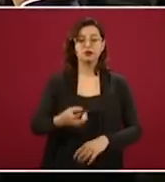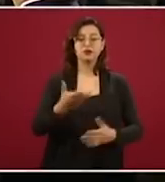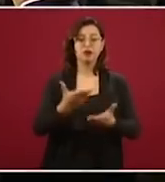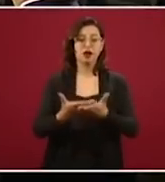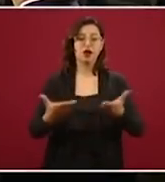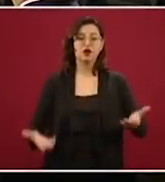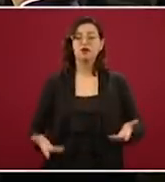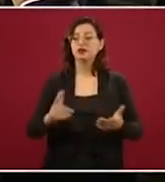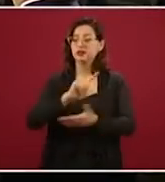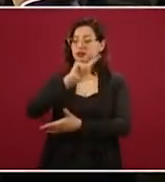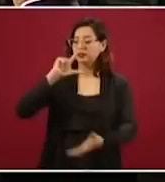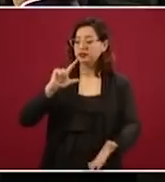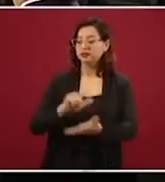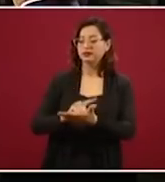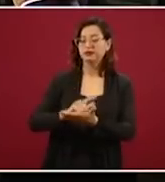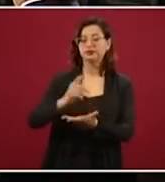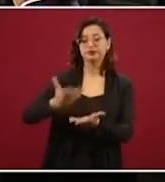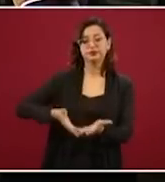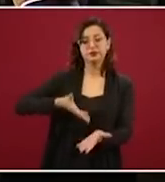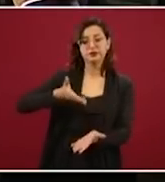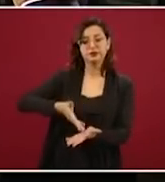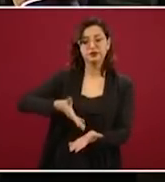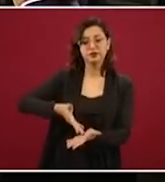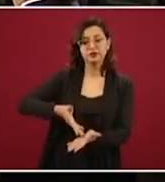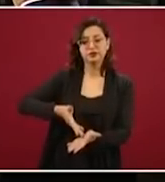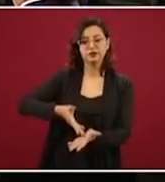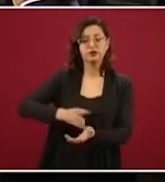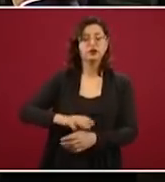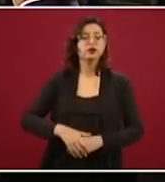esta ley, el que no haya